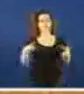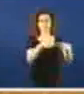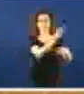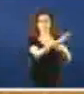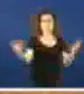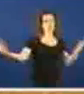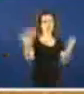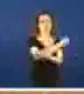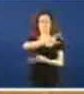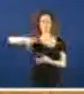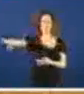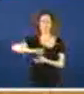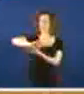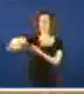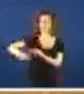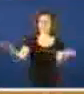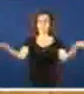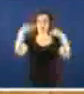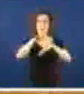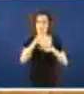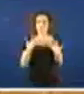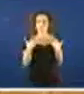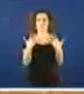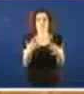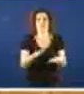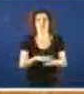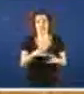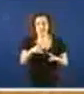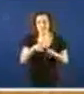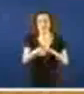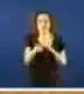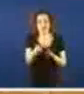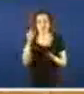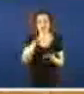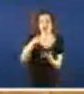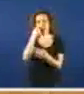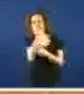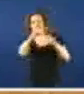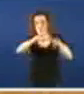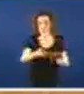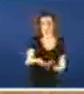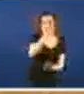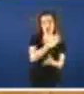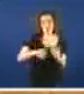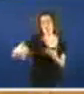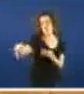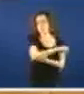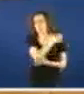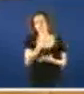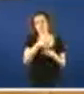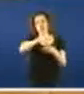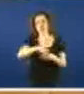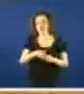todos comprados porque están apurando antes de que lles fagan esa auditoría. Señor Fernández Calviño, señor Fernández Calviño,